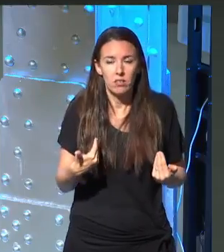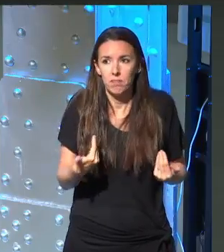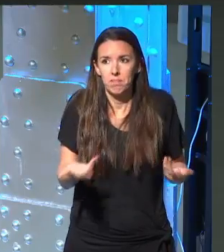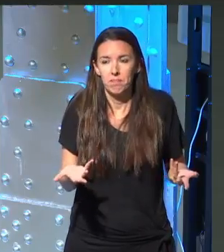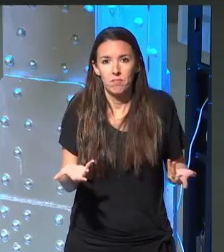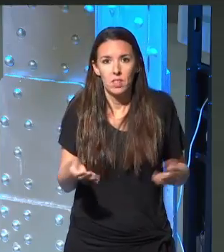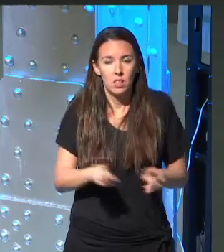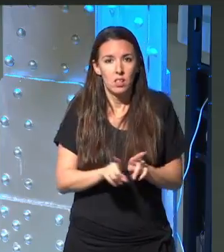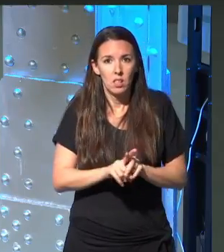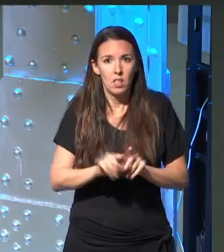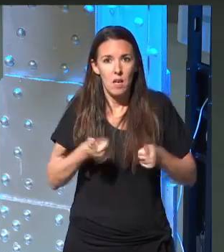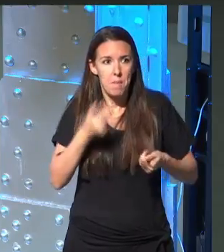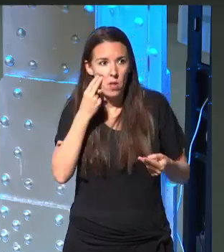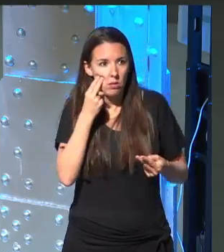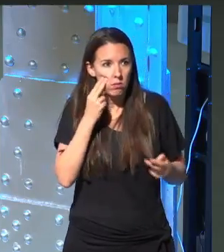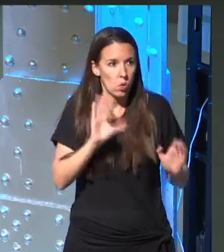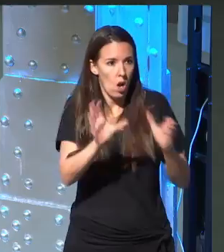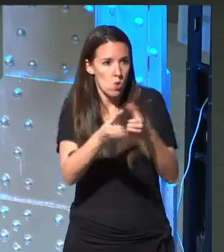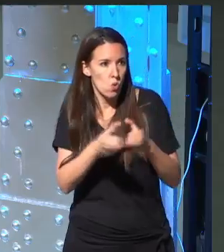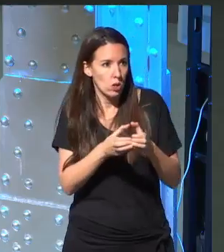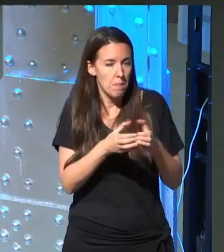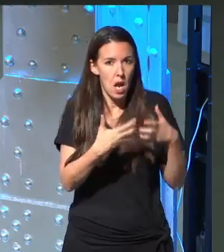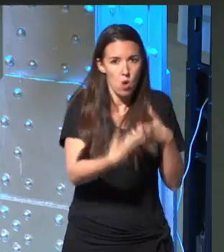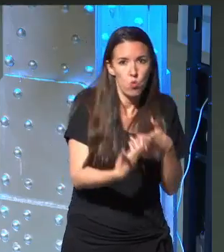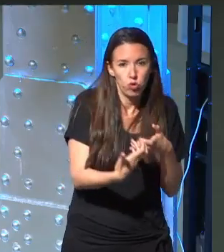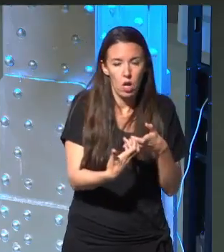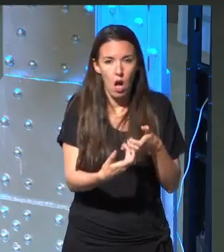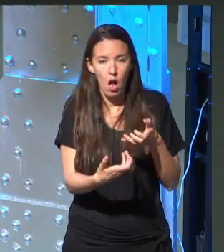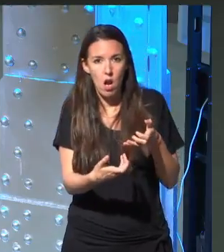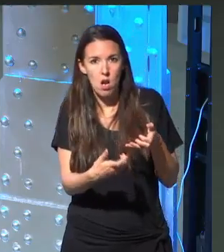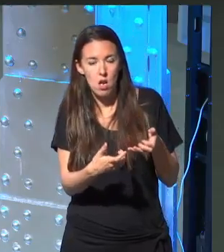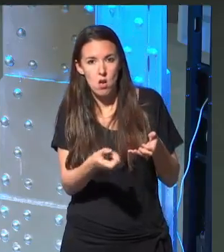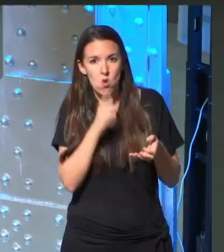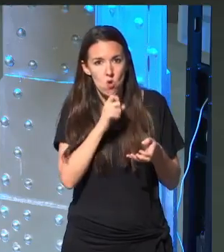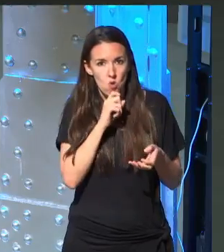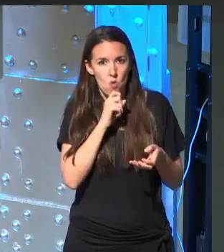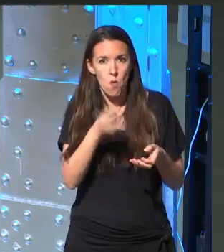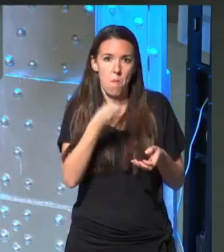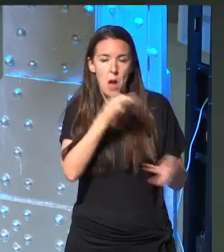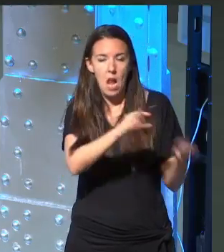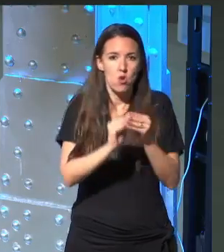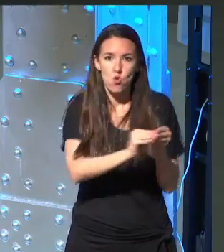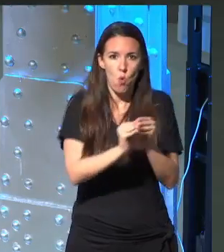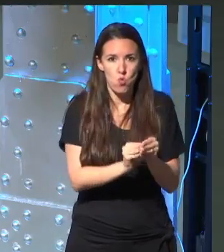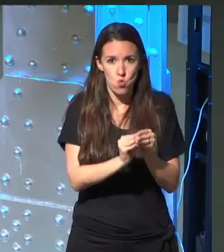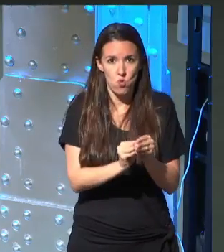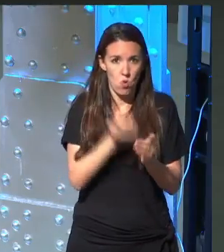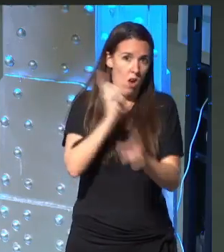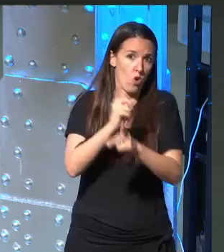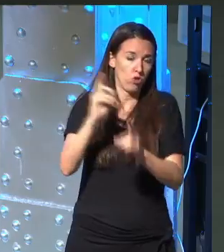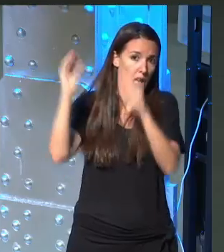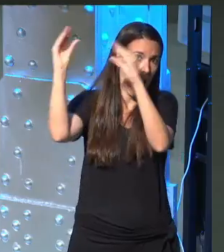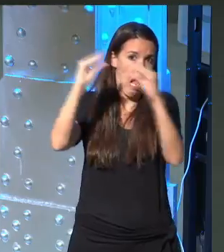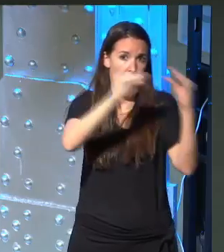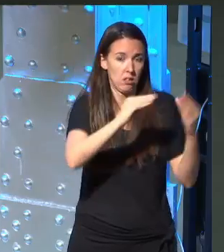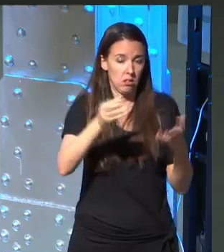se comienza a entenderse y se juntan por luchar contra el mal común, ¿no? O sea, el enemigo común.